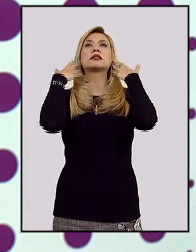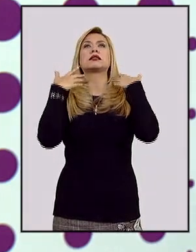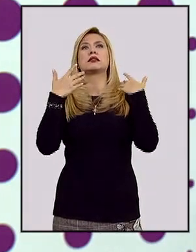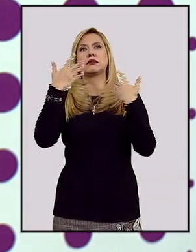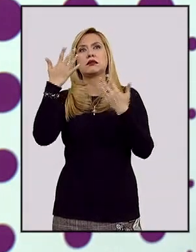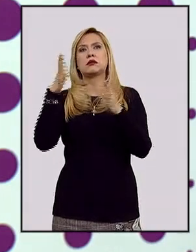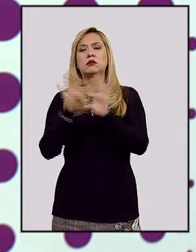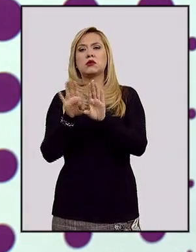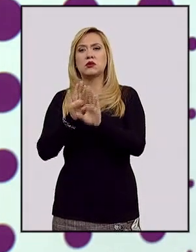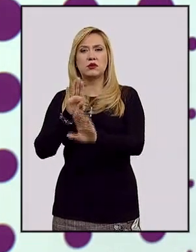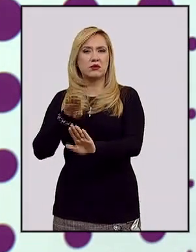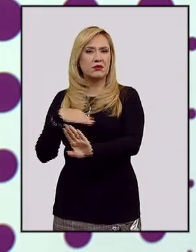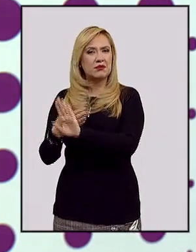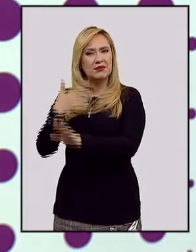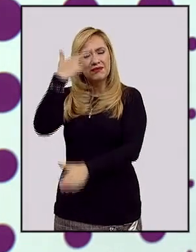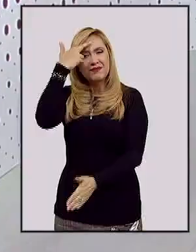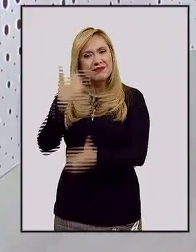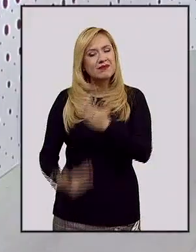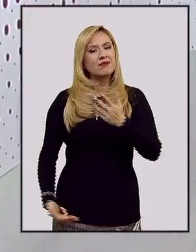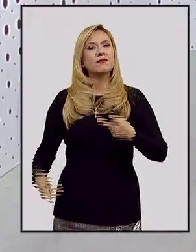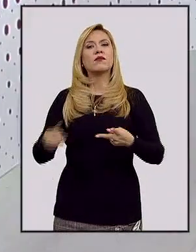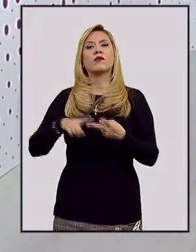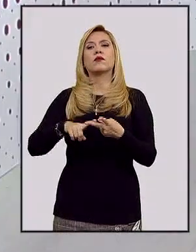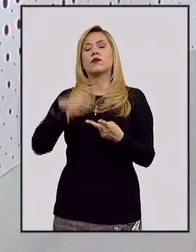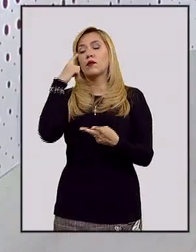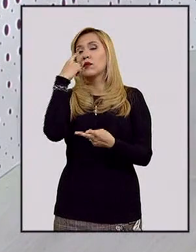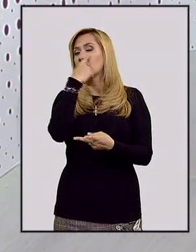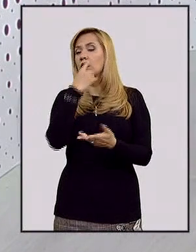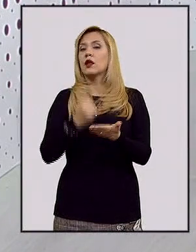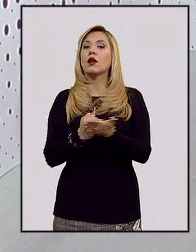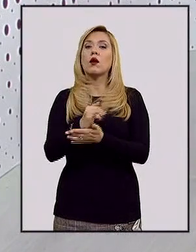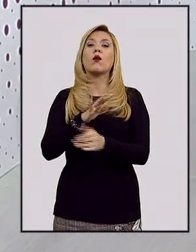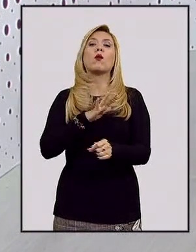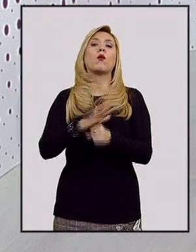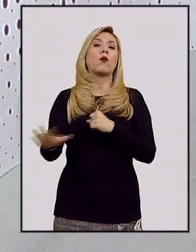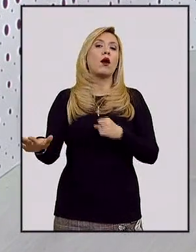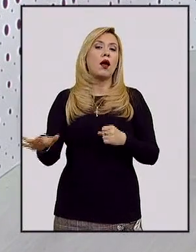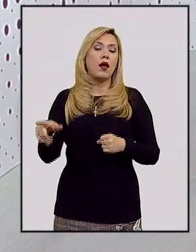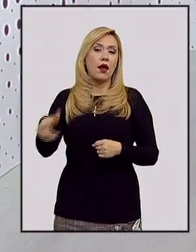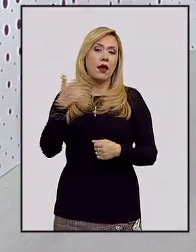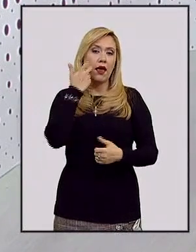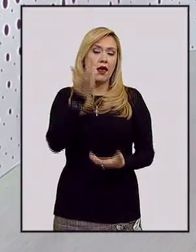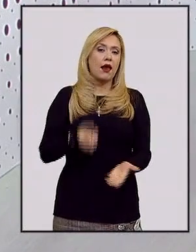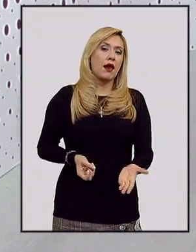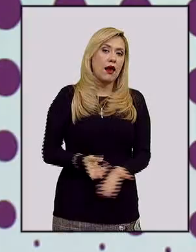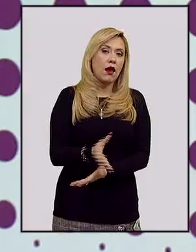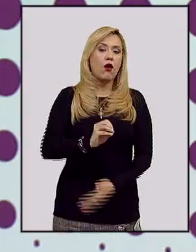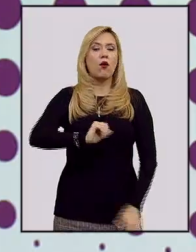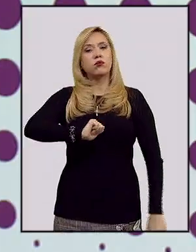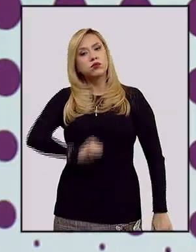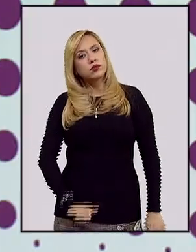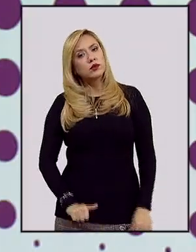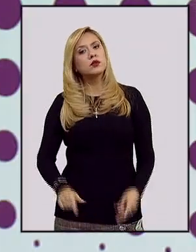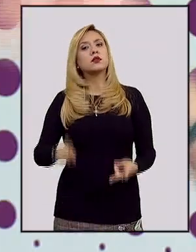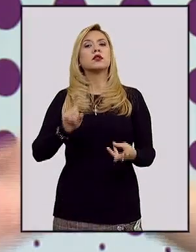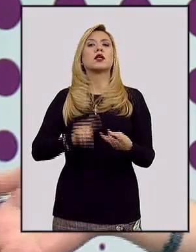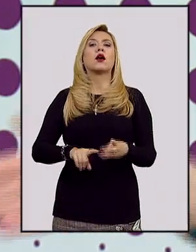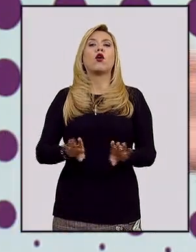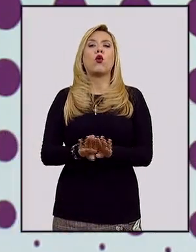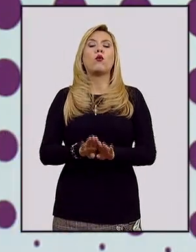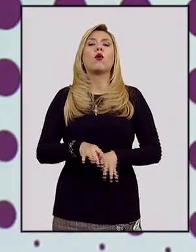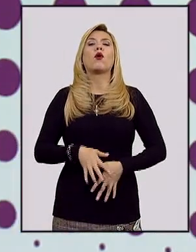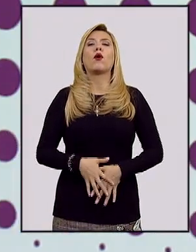del decidir cómo vas a parir, cómo vas a tener a tus hijos, cómo va a ser tu embarazo. Claro. Y pasa por el tema de